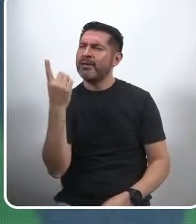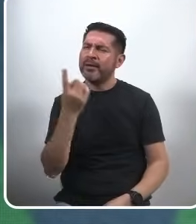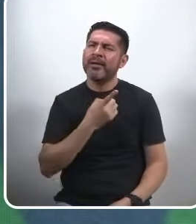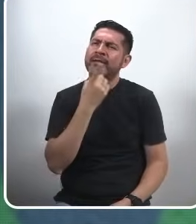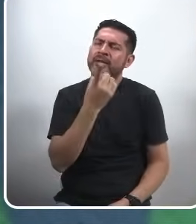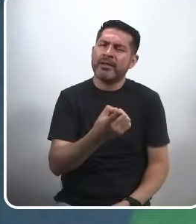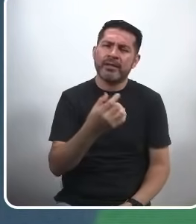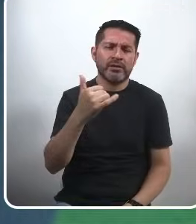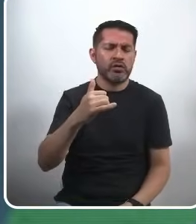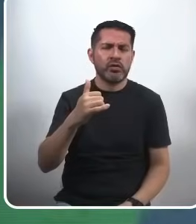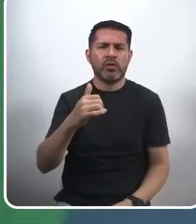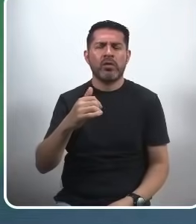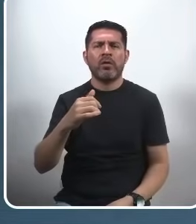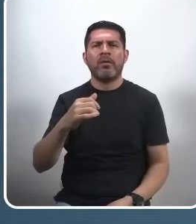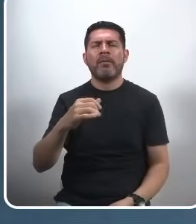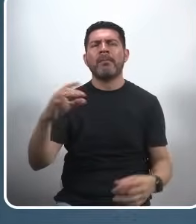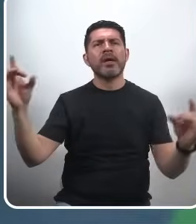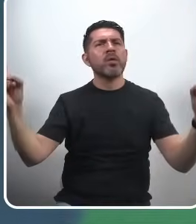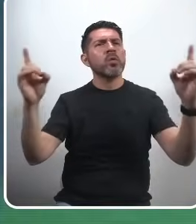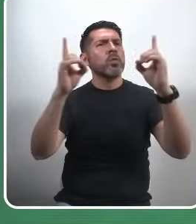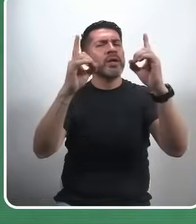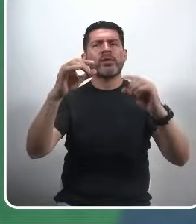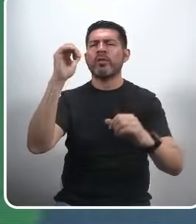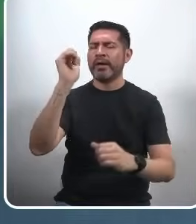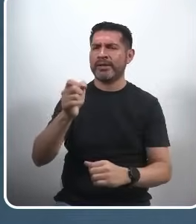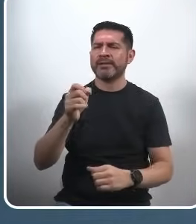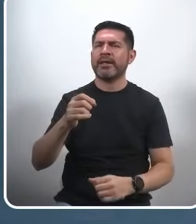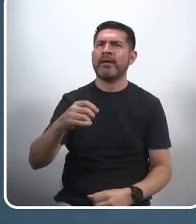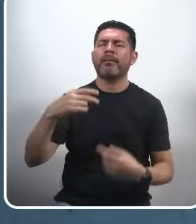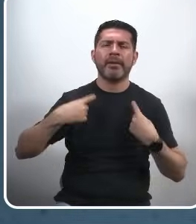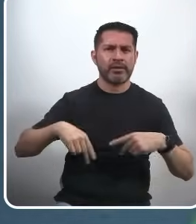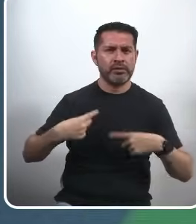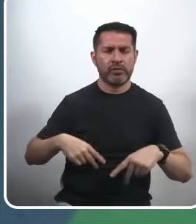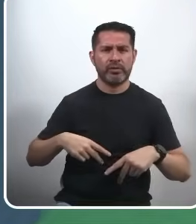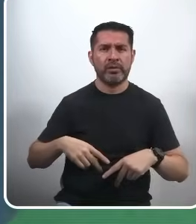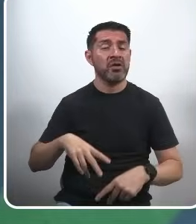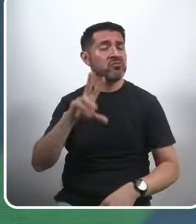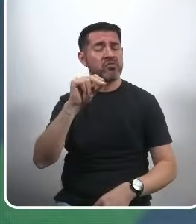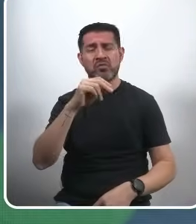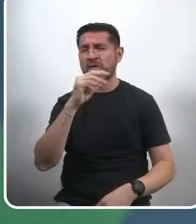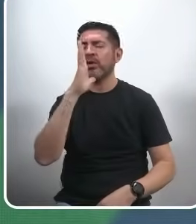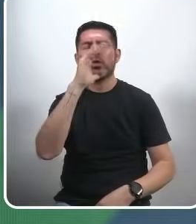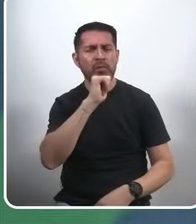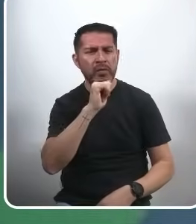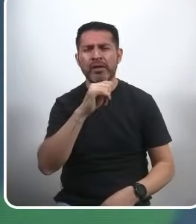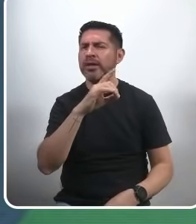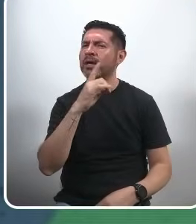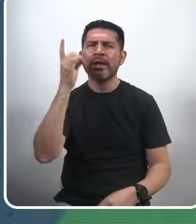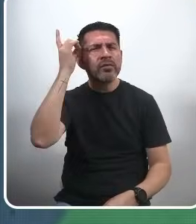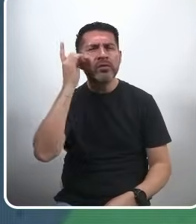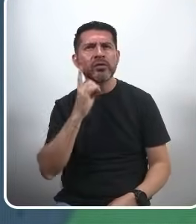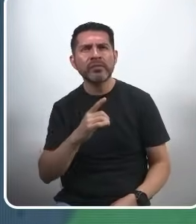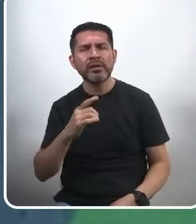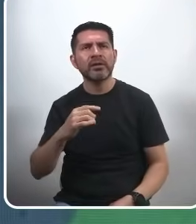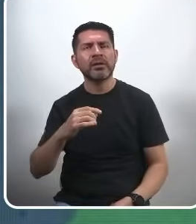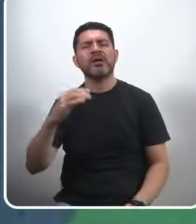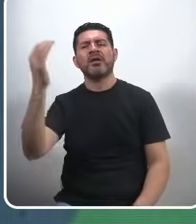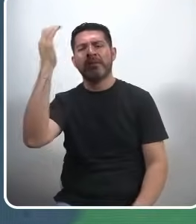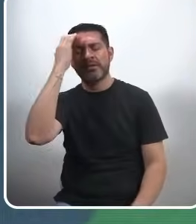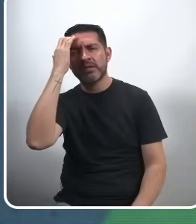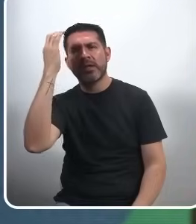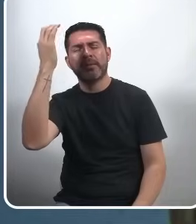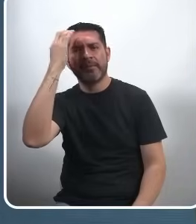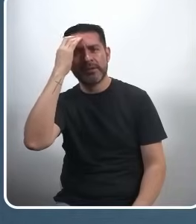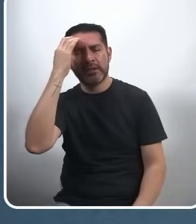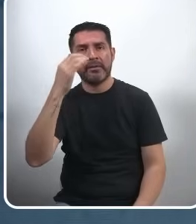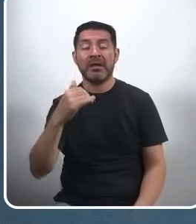¿Verdad? Pensando todo eso. Y no me podía dormir, estaba como que en insomnio, pensando y dándole vueltas. Y me